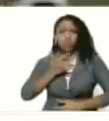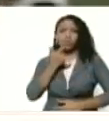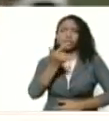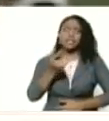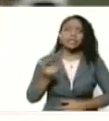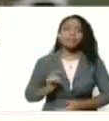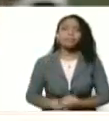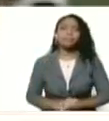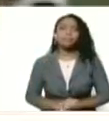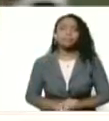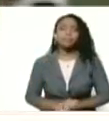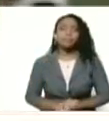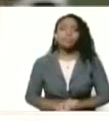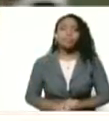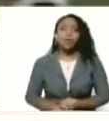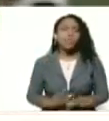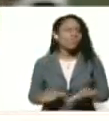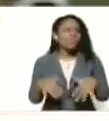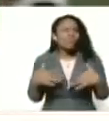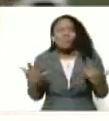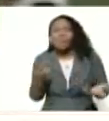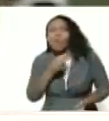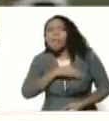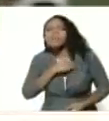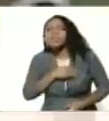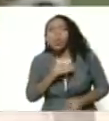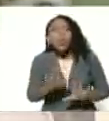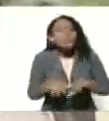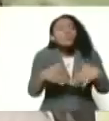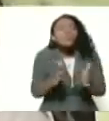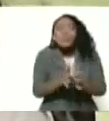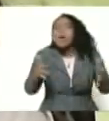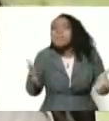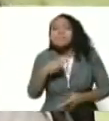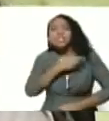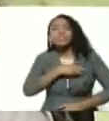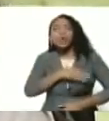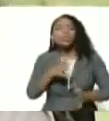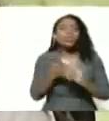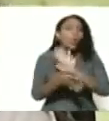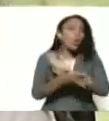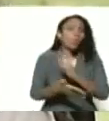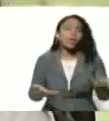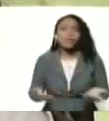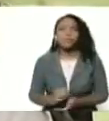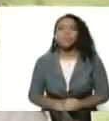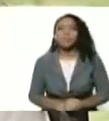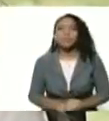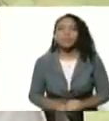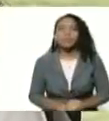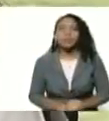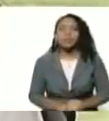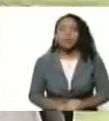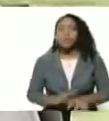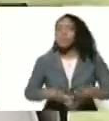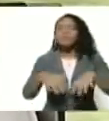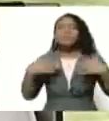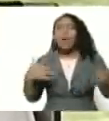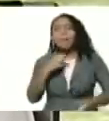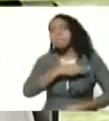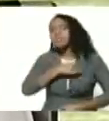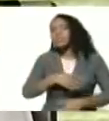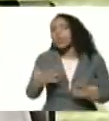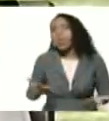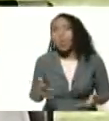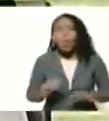decir, ¿cuál misión o cuál gran misión, compañero vicepresidente, cuál misión